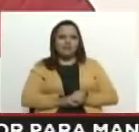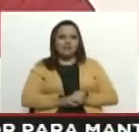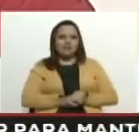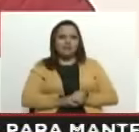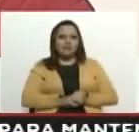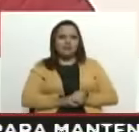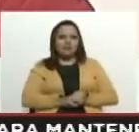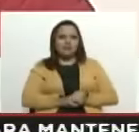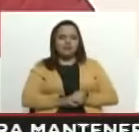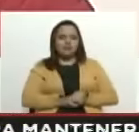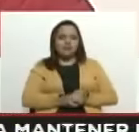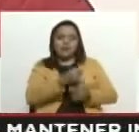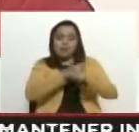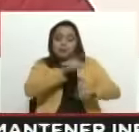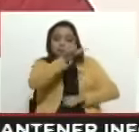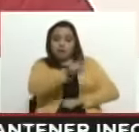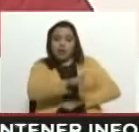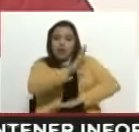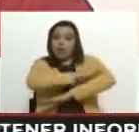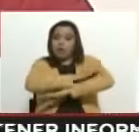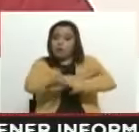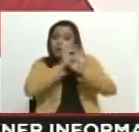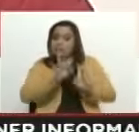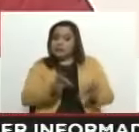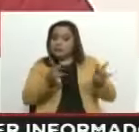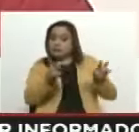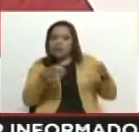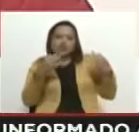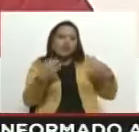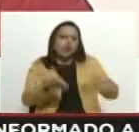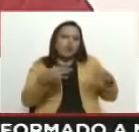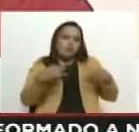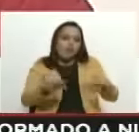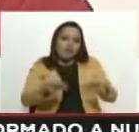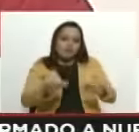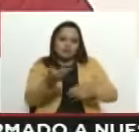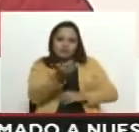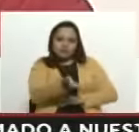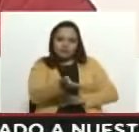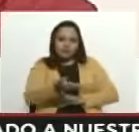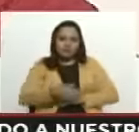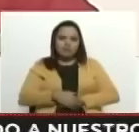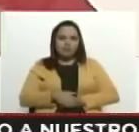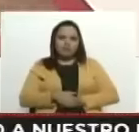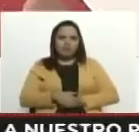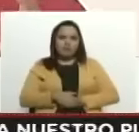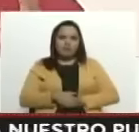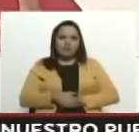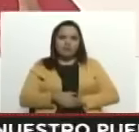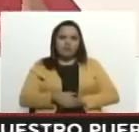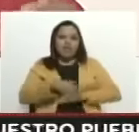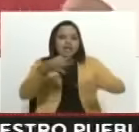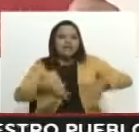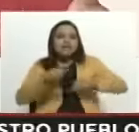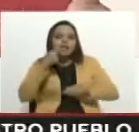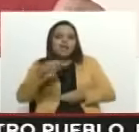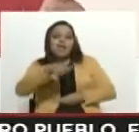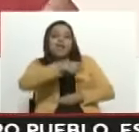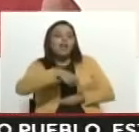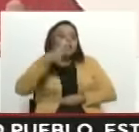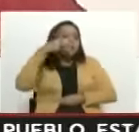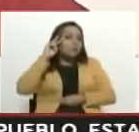Es el comportamiento rutinario, normal. Son los que salen diciendo hay fraude para